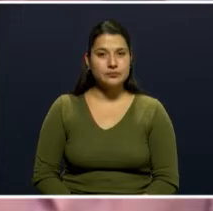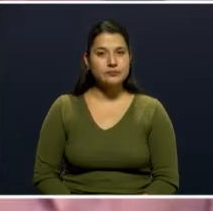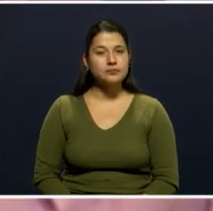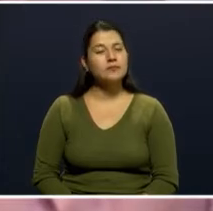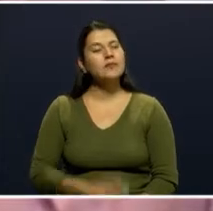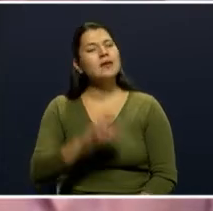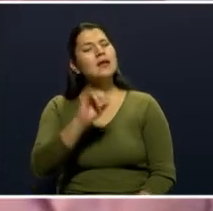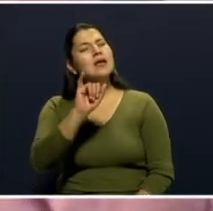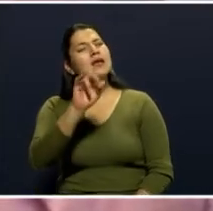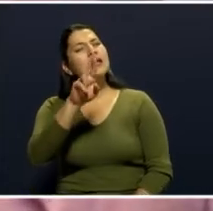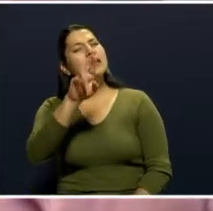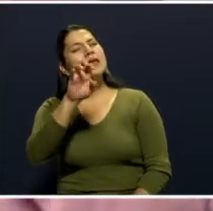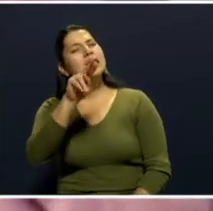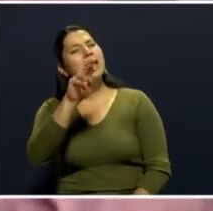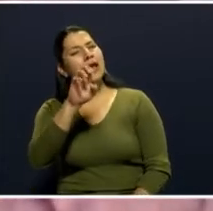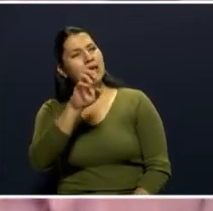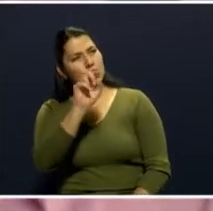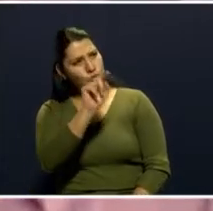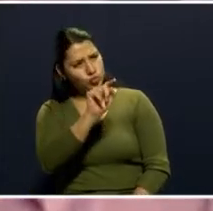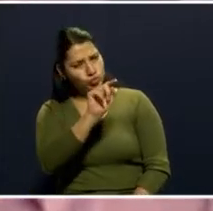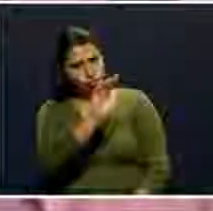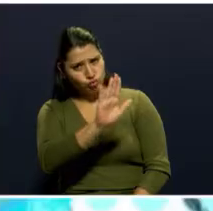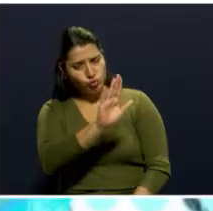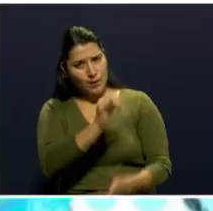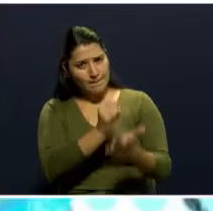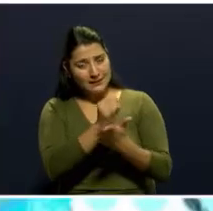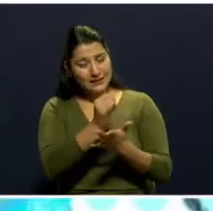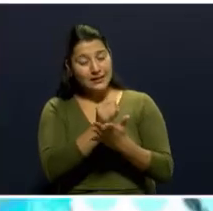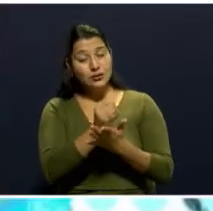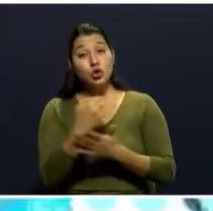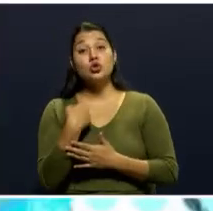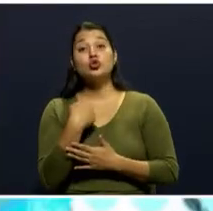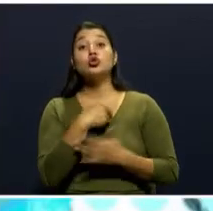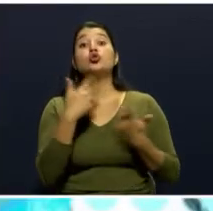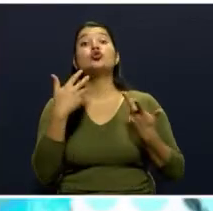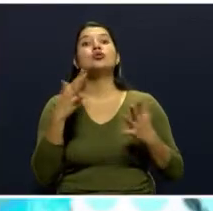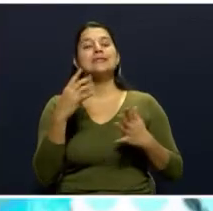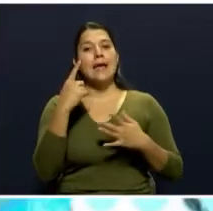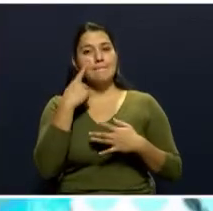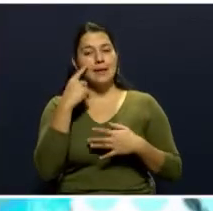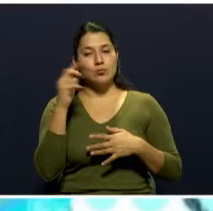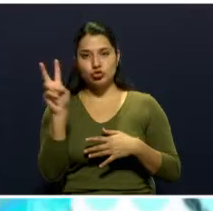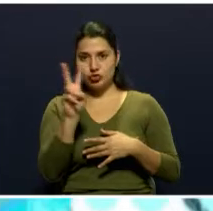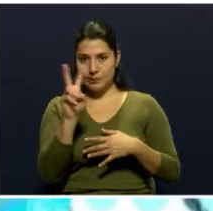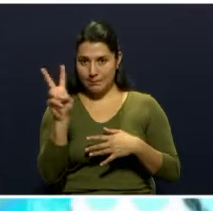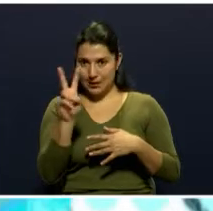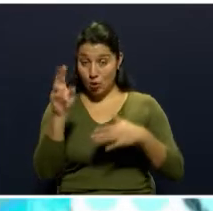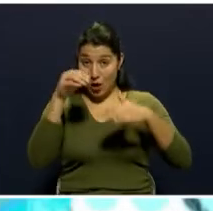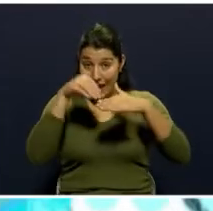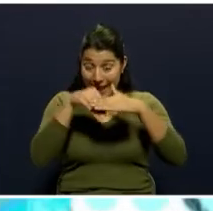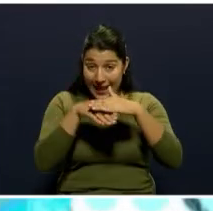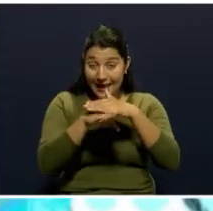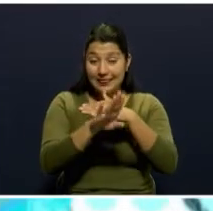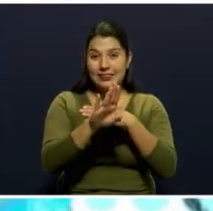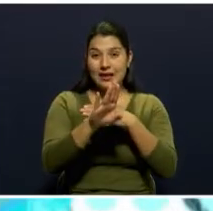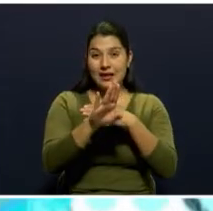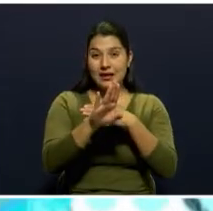Irene, usted en su artículo, ya vemos que el virus ingresa